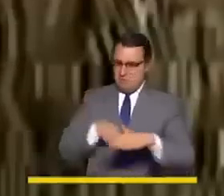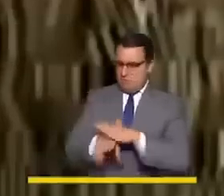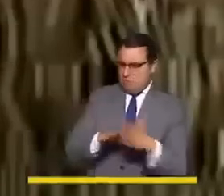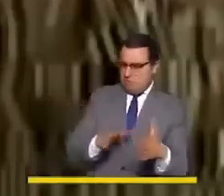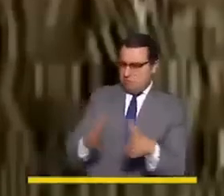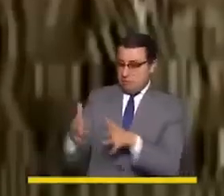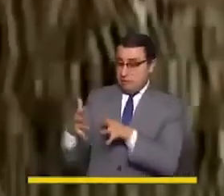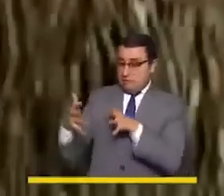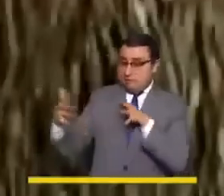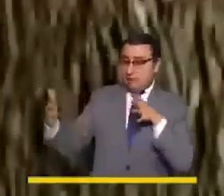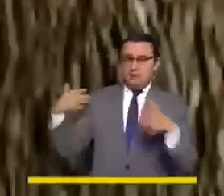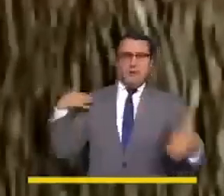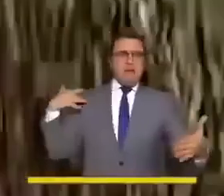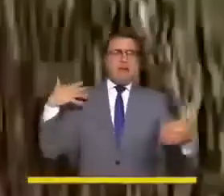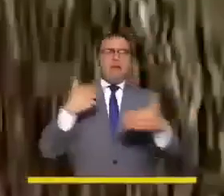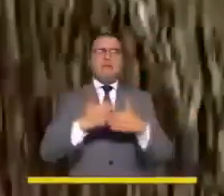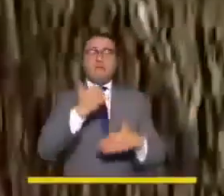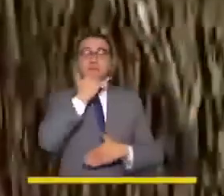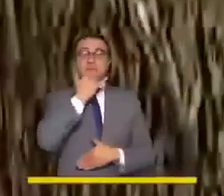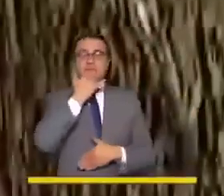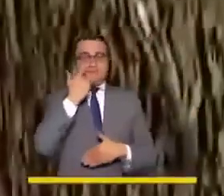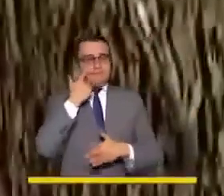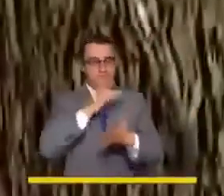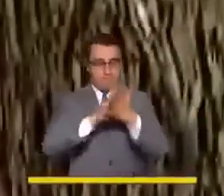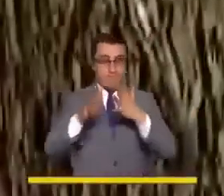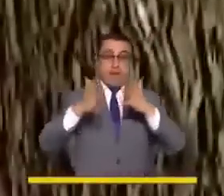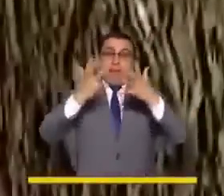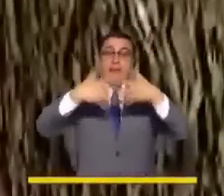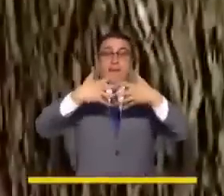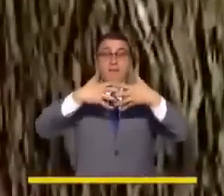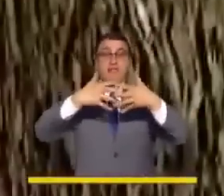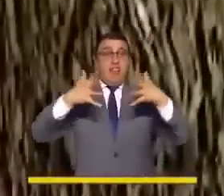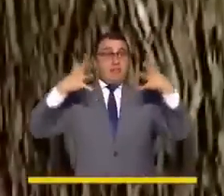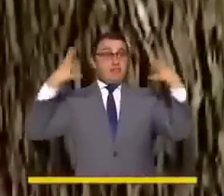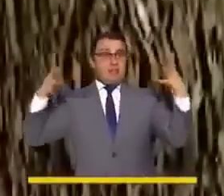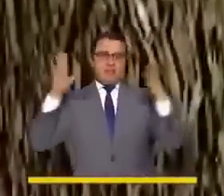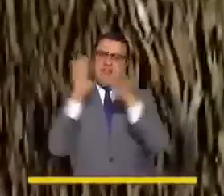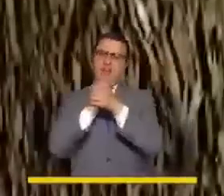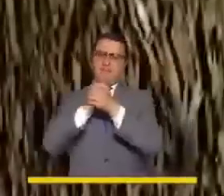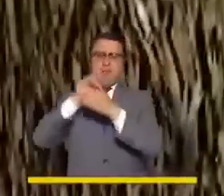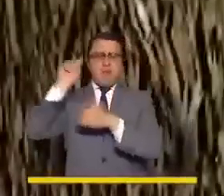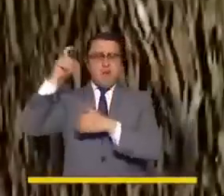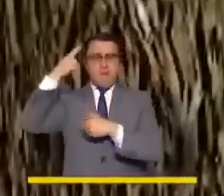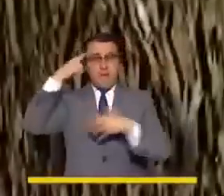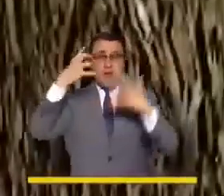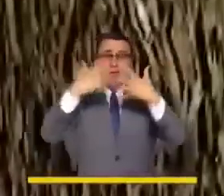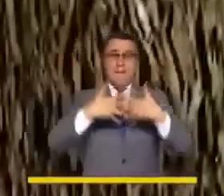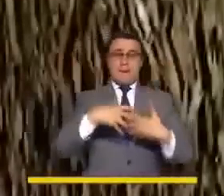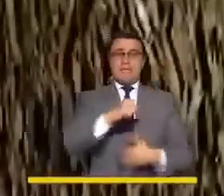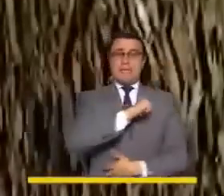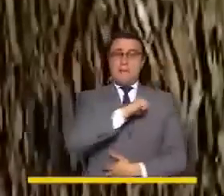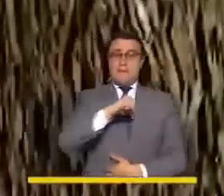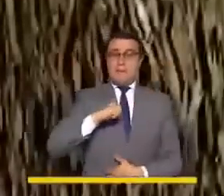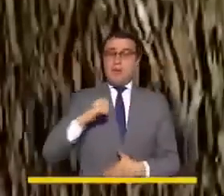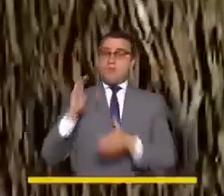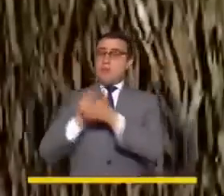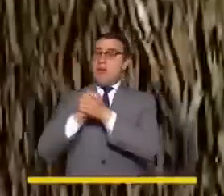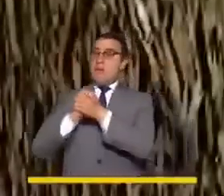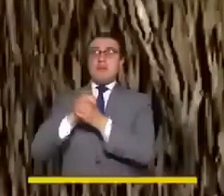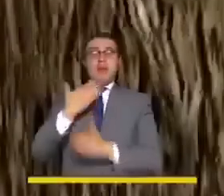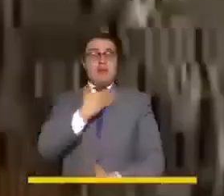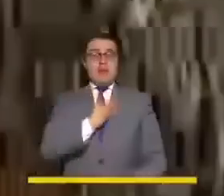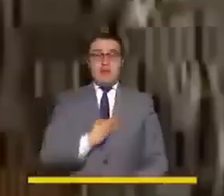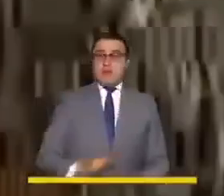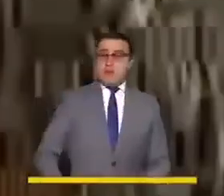Entonces la gran empresa amiga del gobierno, la gran empresa privada amiga del presidente